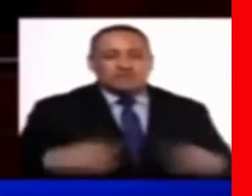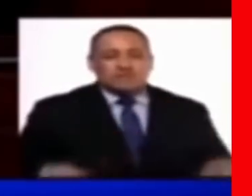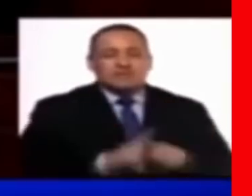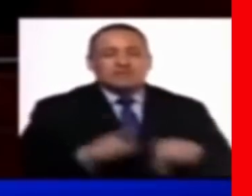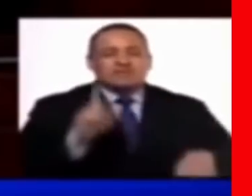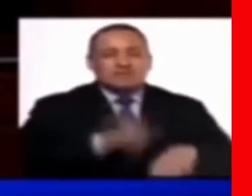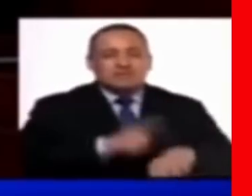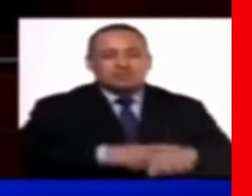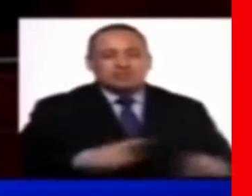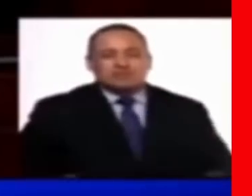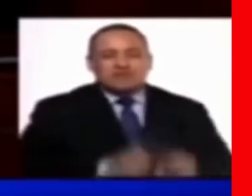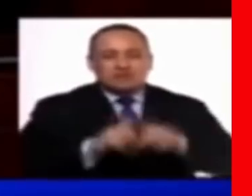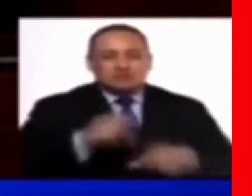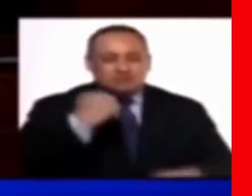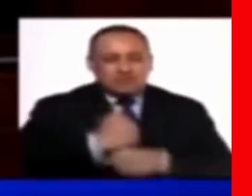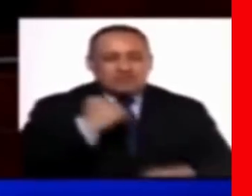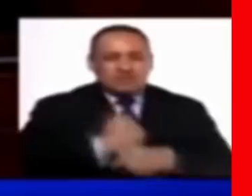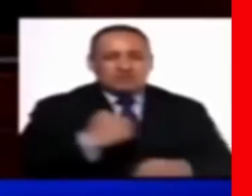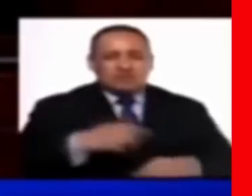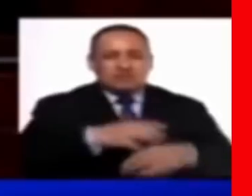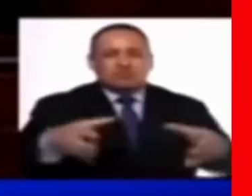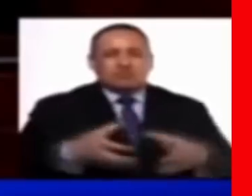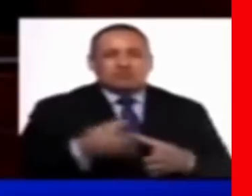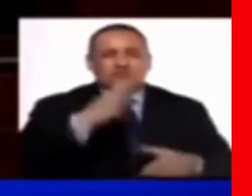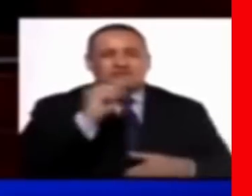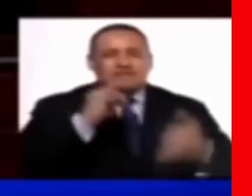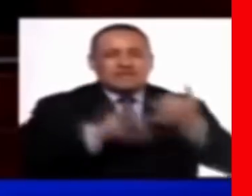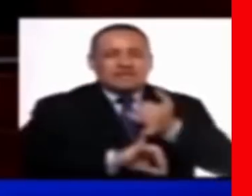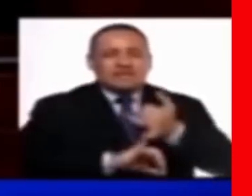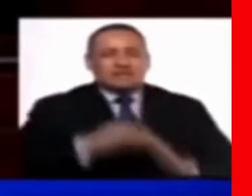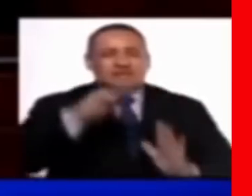momento, los trabajadores del CLAS están con